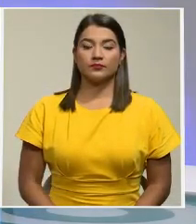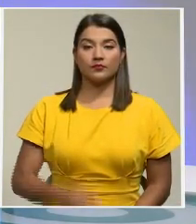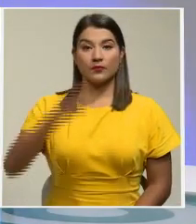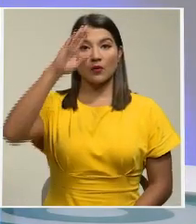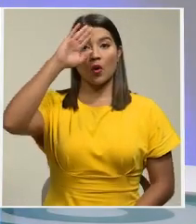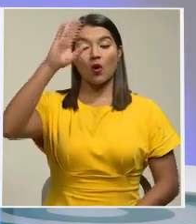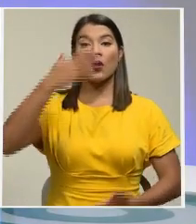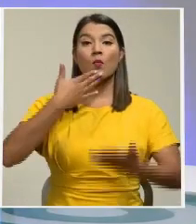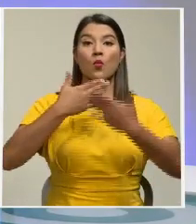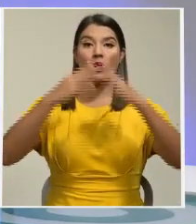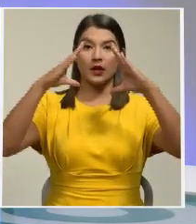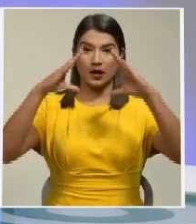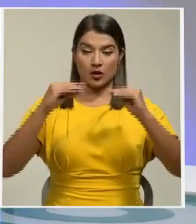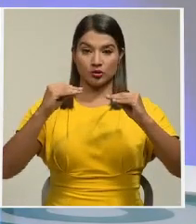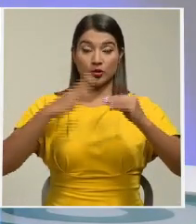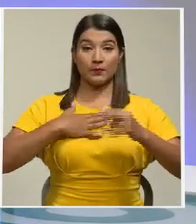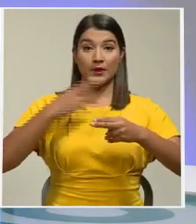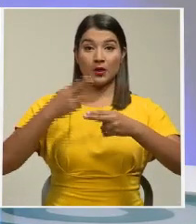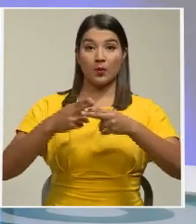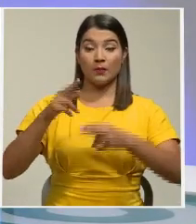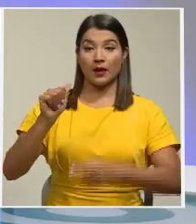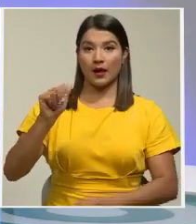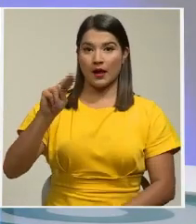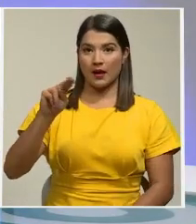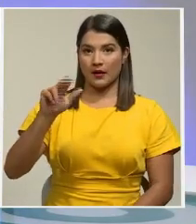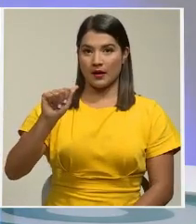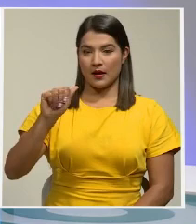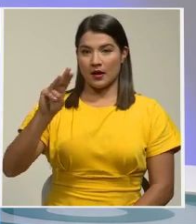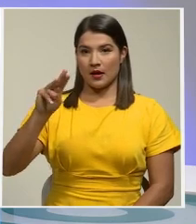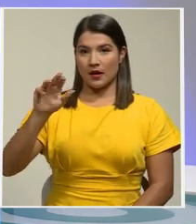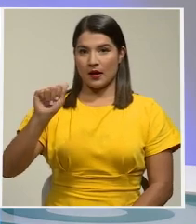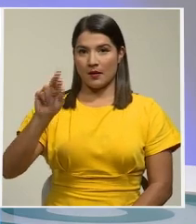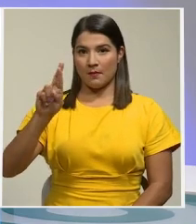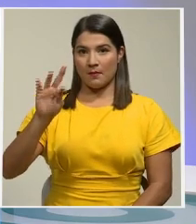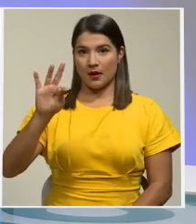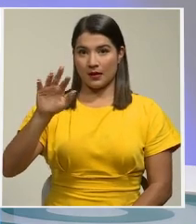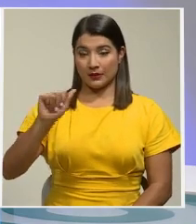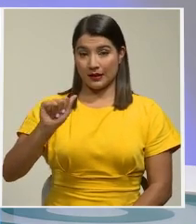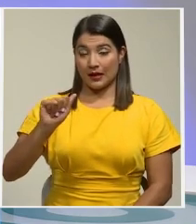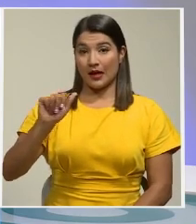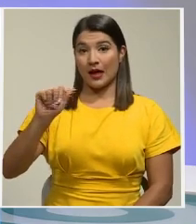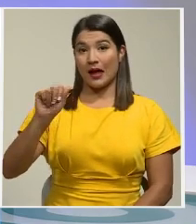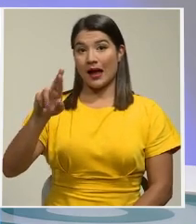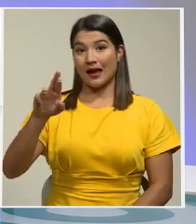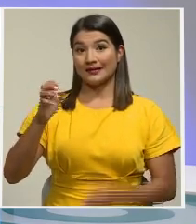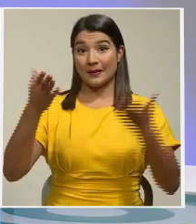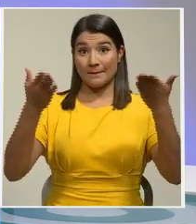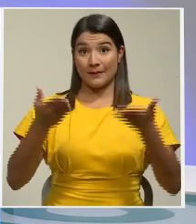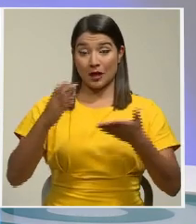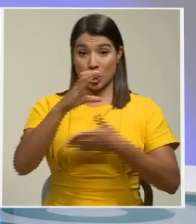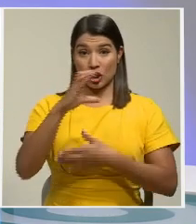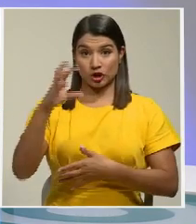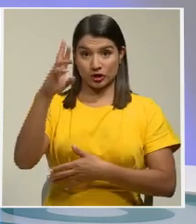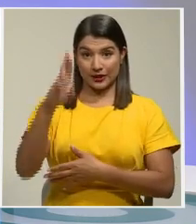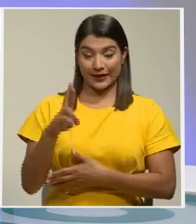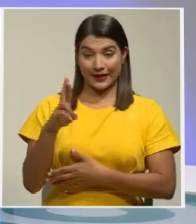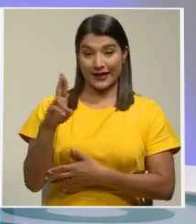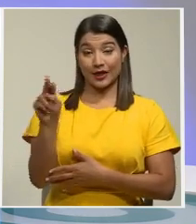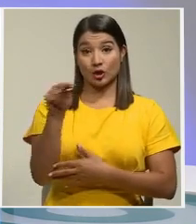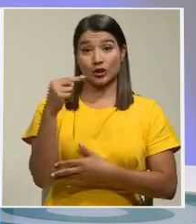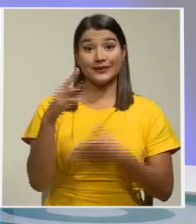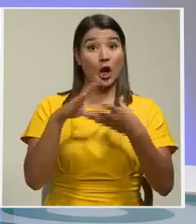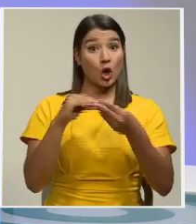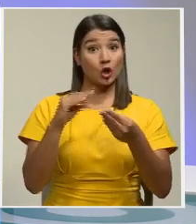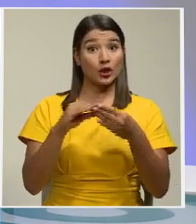Hola, ¿qué tal? Muy buenas noches. Les saluda Ana Marta Arce. Bienvenidos a nuestra edición estelar de Costa Rica Noticias. Les recordamos que puede seguirnos también a través de las redes